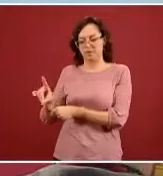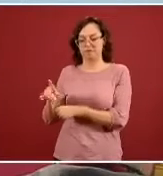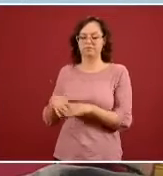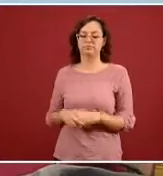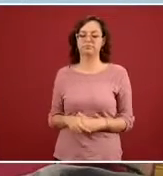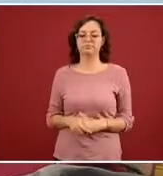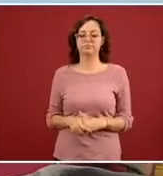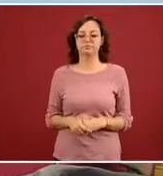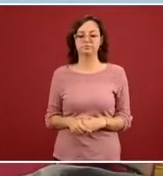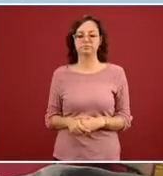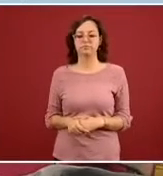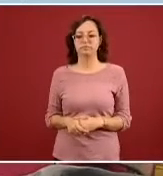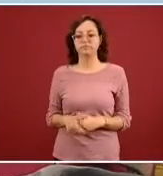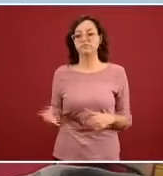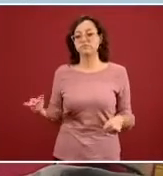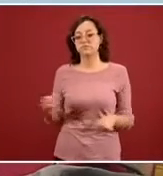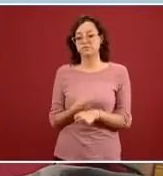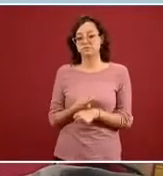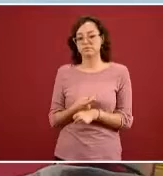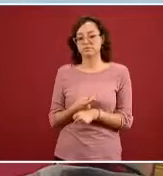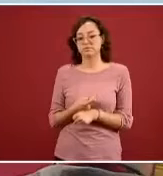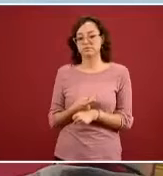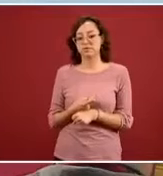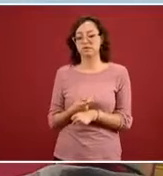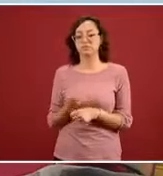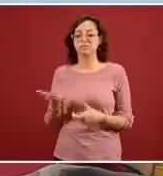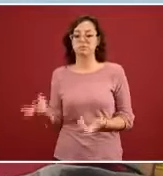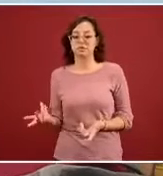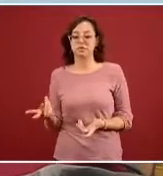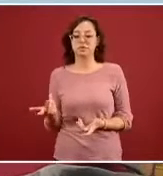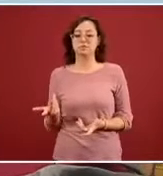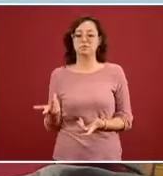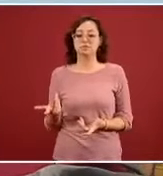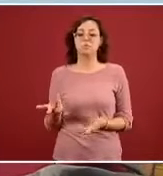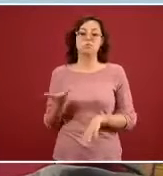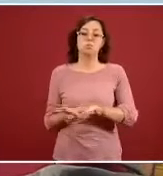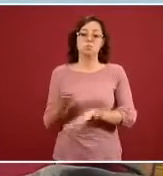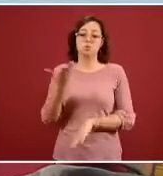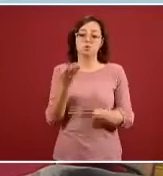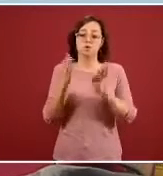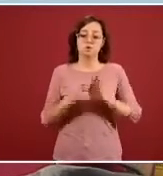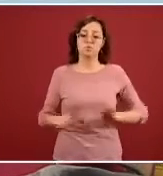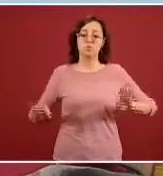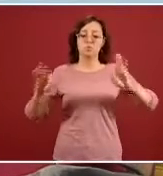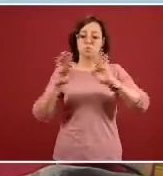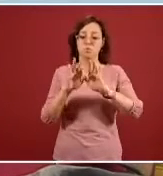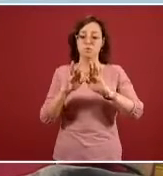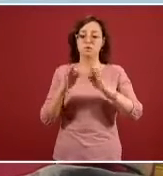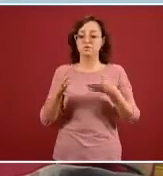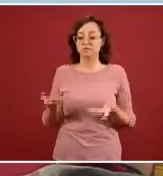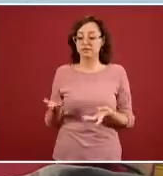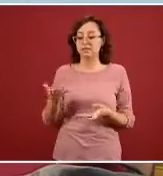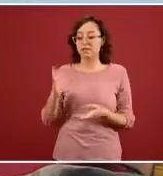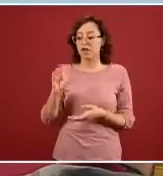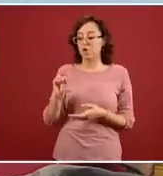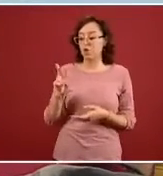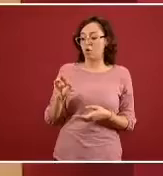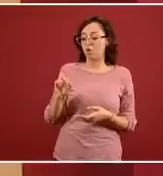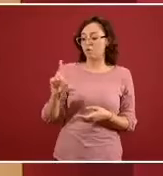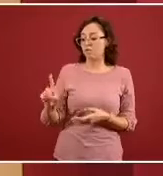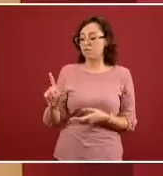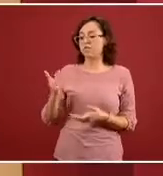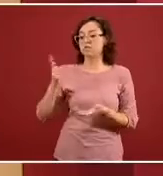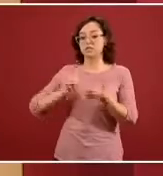tenido enfermedad. ¿Qué nos indica, a diferencia de la letalidad? Lo que nos indica es la importancia de COVID como causa de muerte en